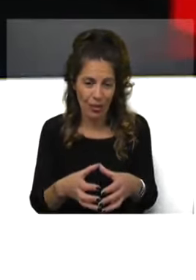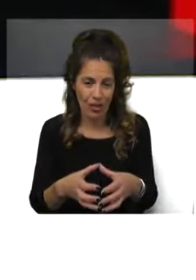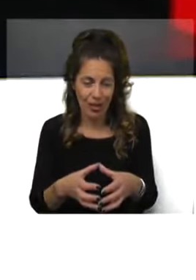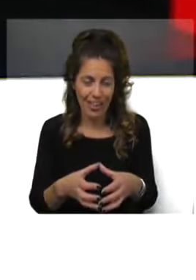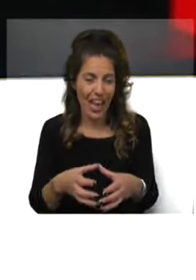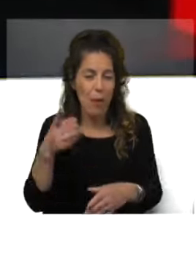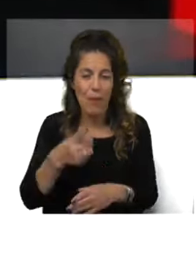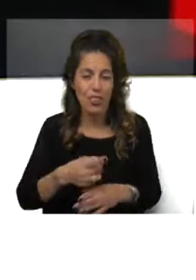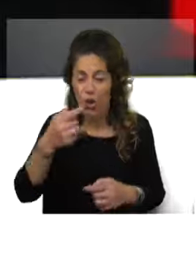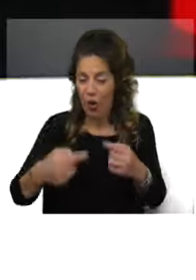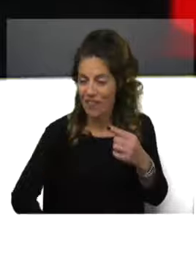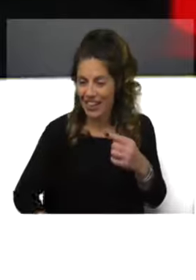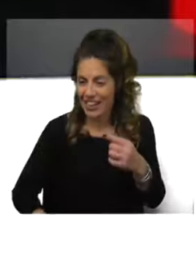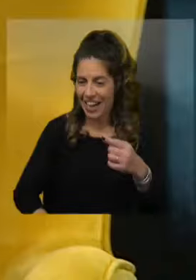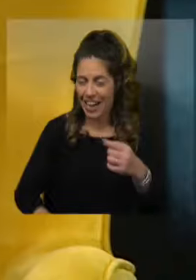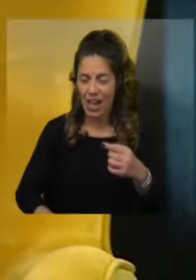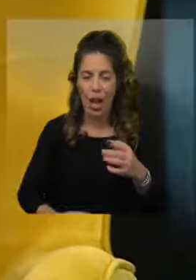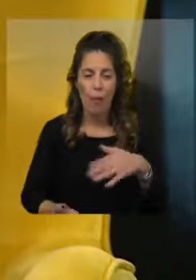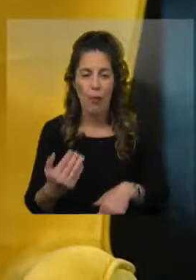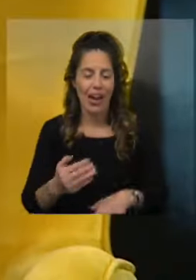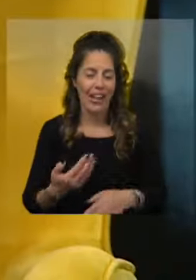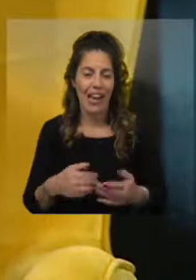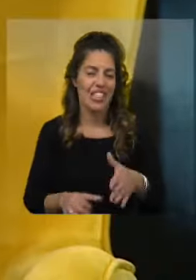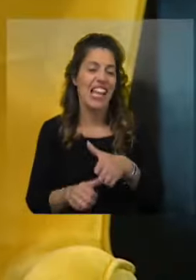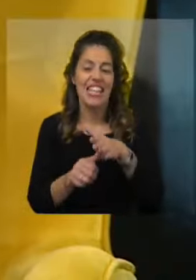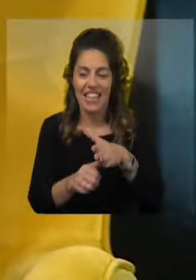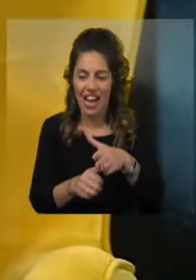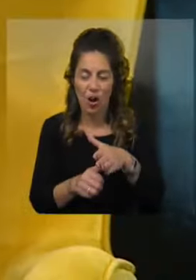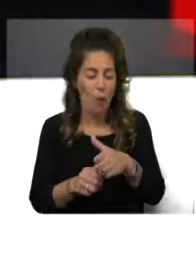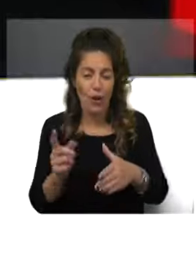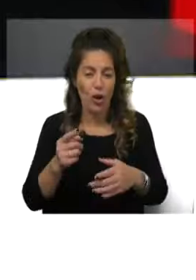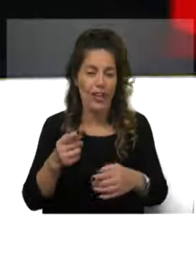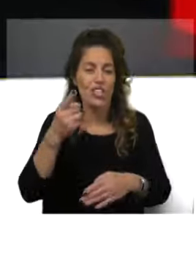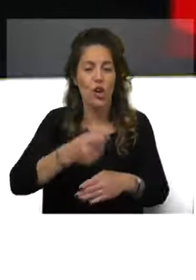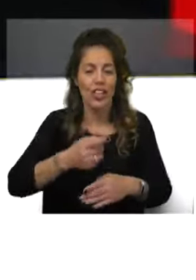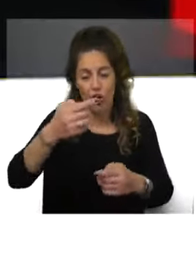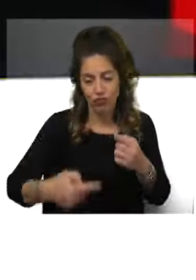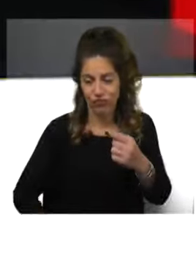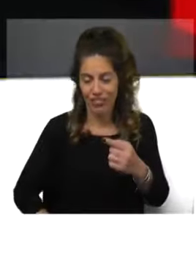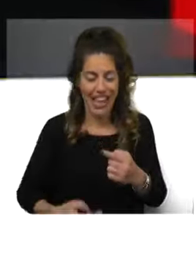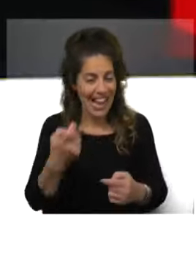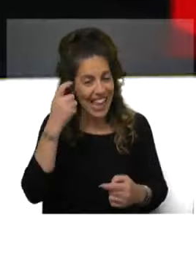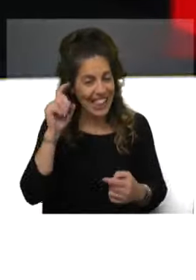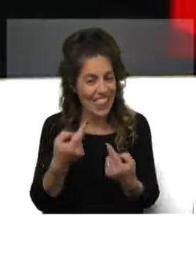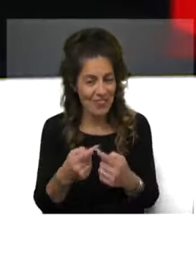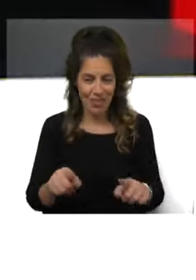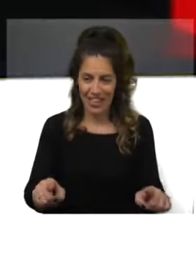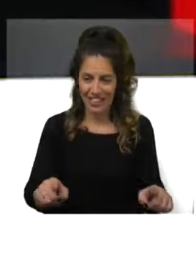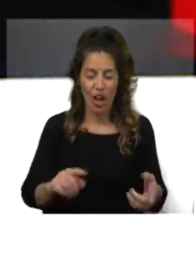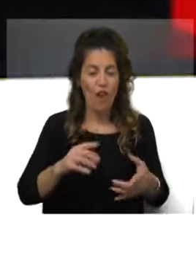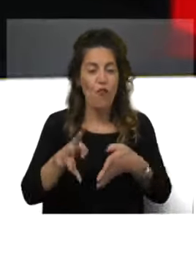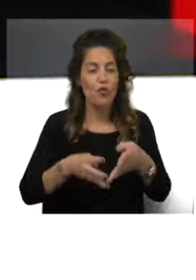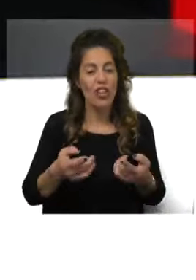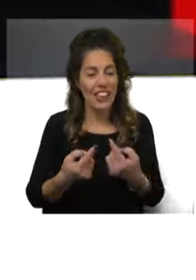vertical eh Por más que haya caudillismo Por más que haya liderazgos etcétera Pero es distinta la lógica Entonces el el